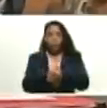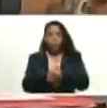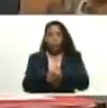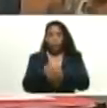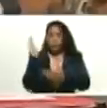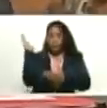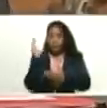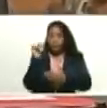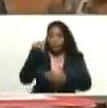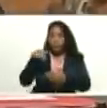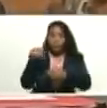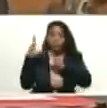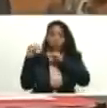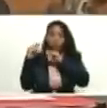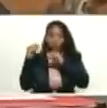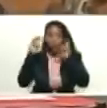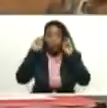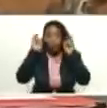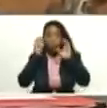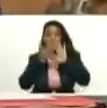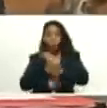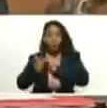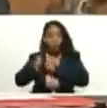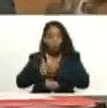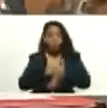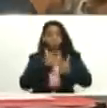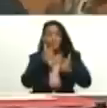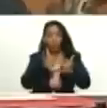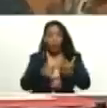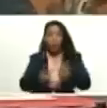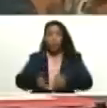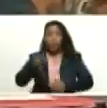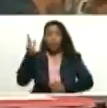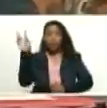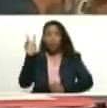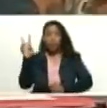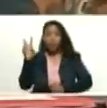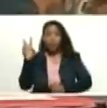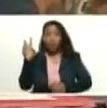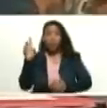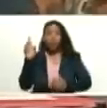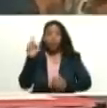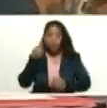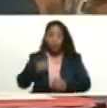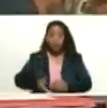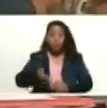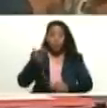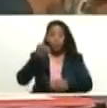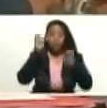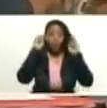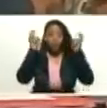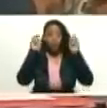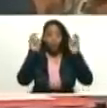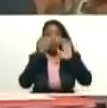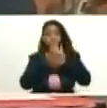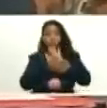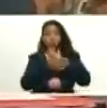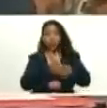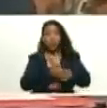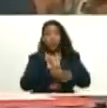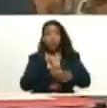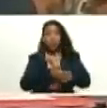de temas de persecución. Es importante para Venezuela, también es importante en términos de